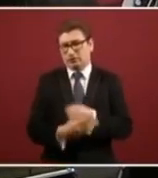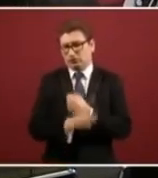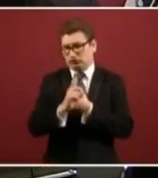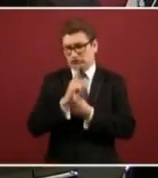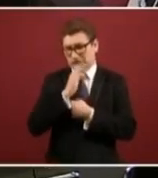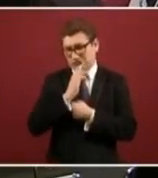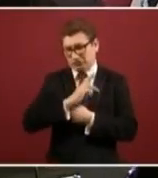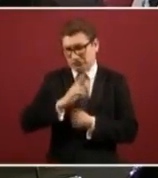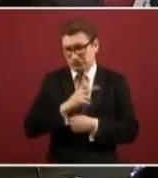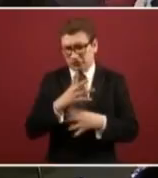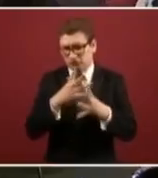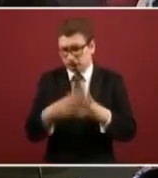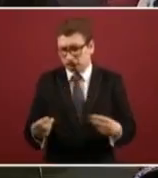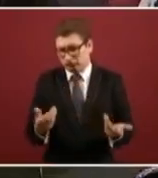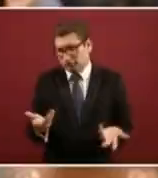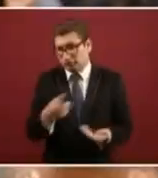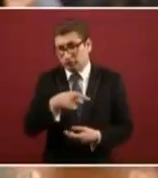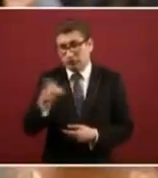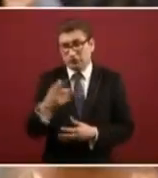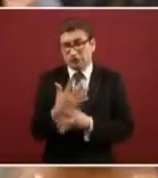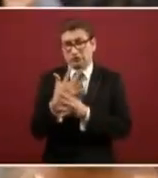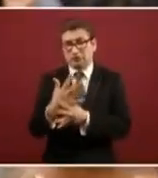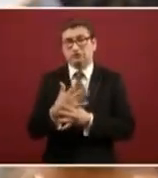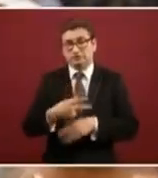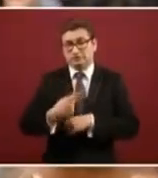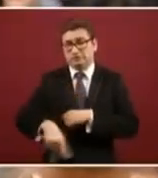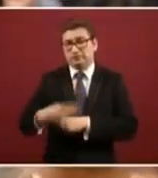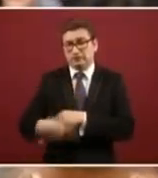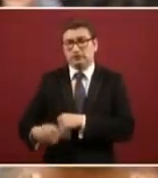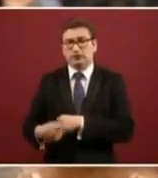espacio? Ellos hablan de que están en riesgo